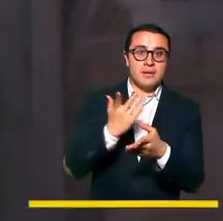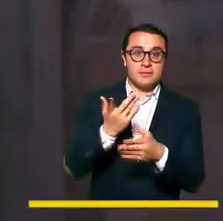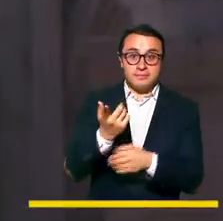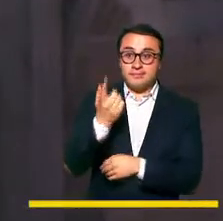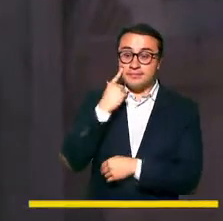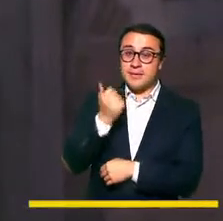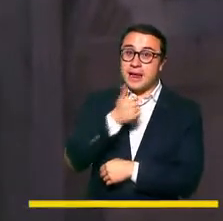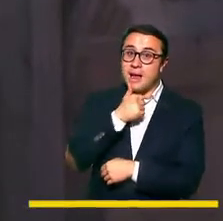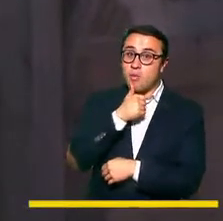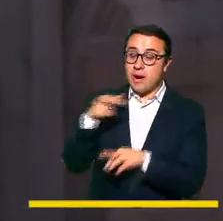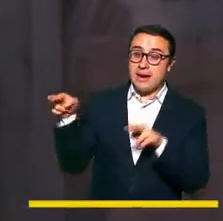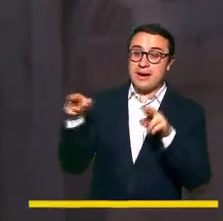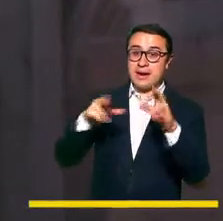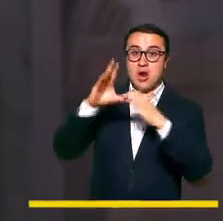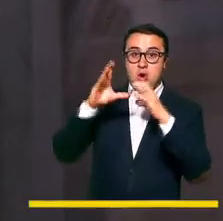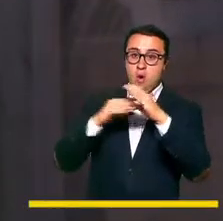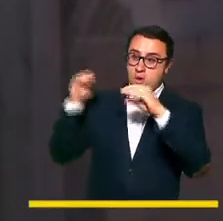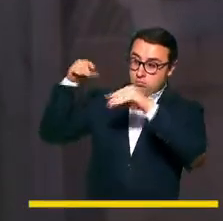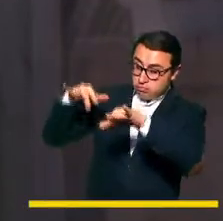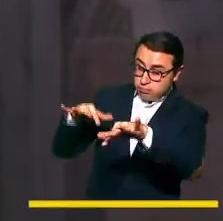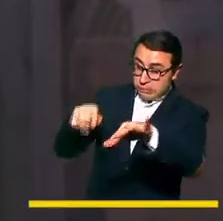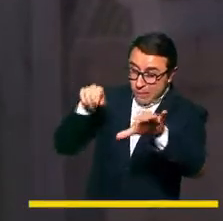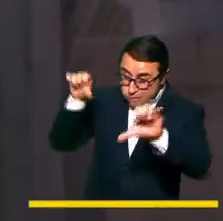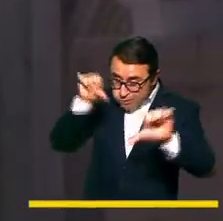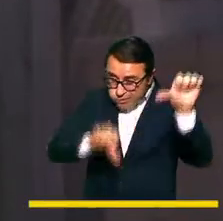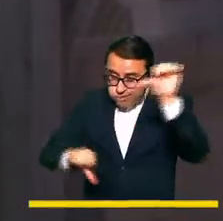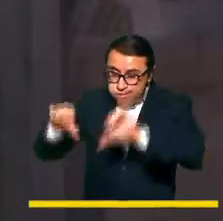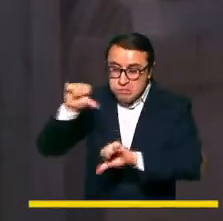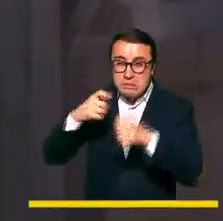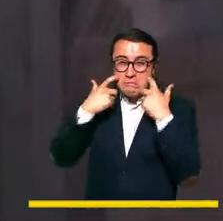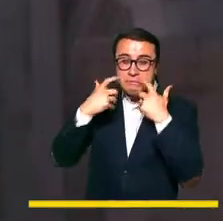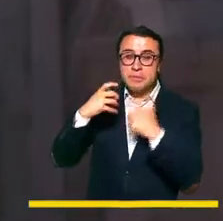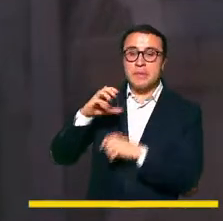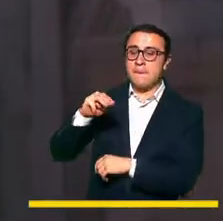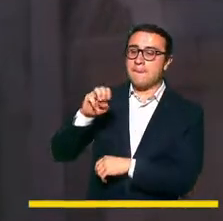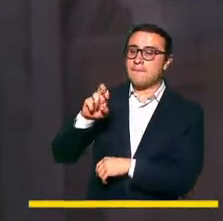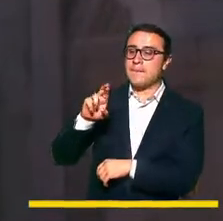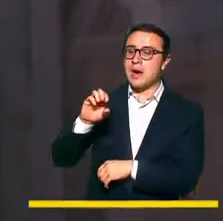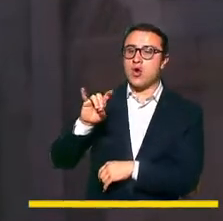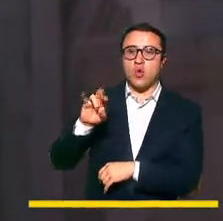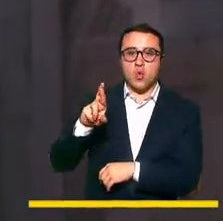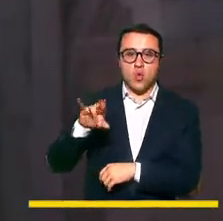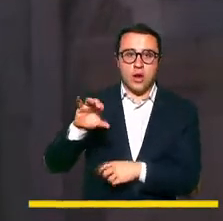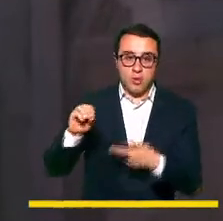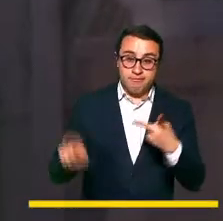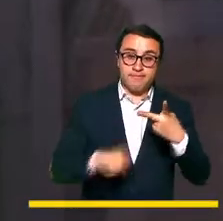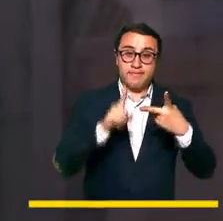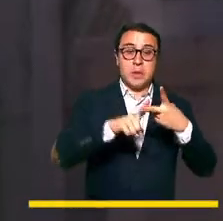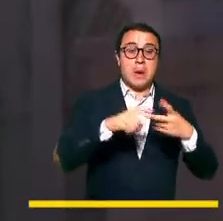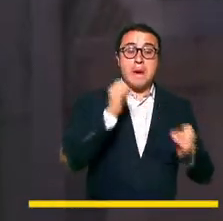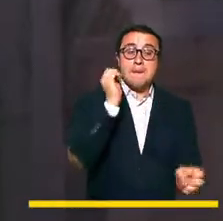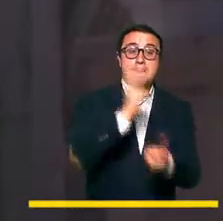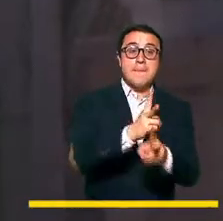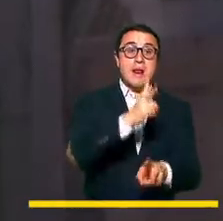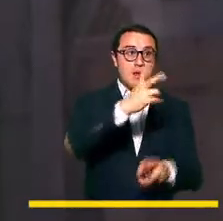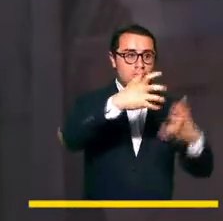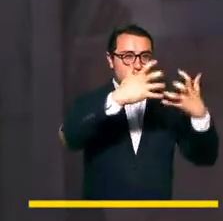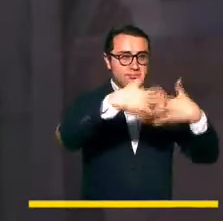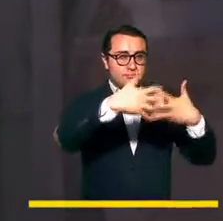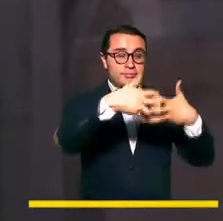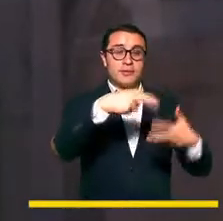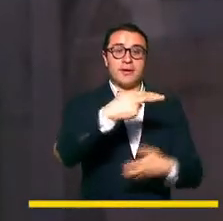las aguas del río Cauca, uno. El peligro de Hidroituango, que